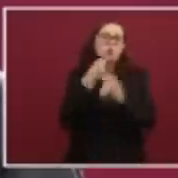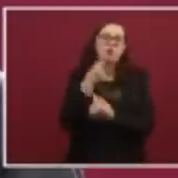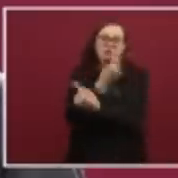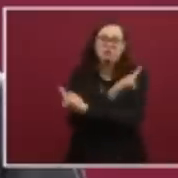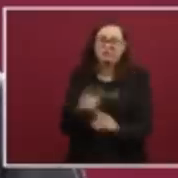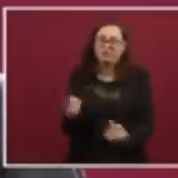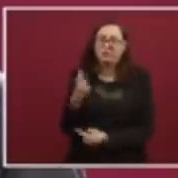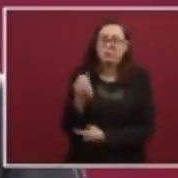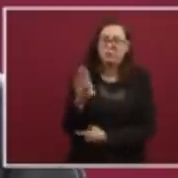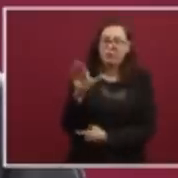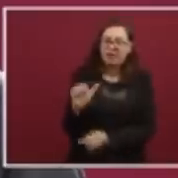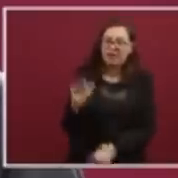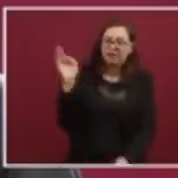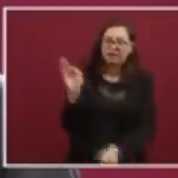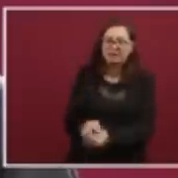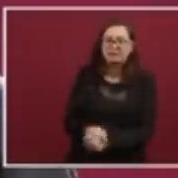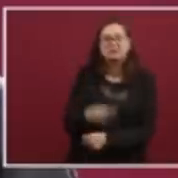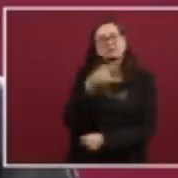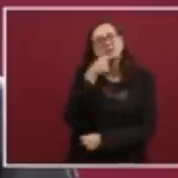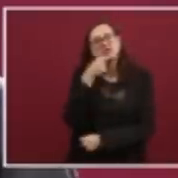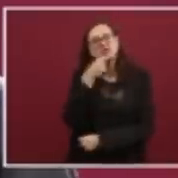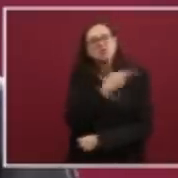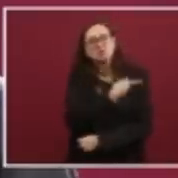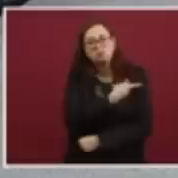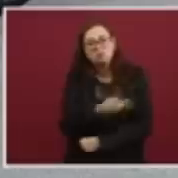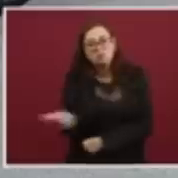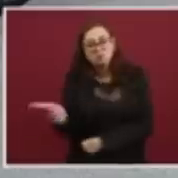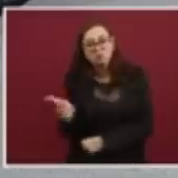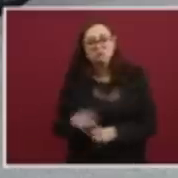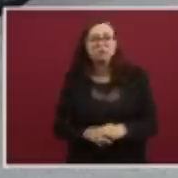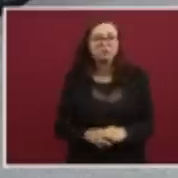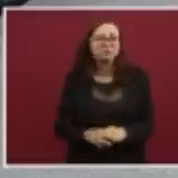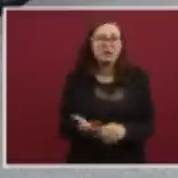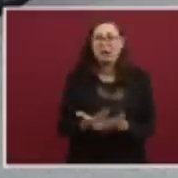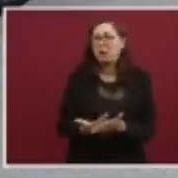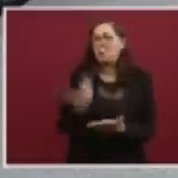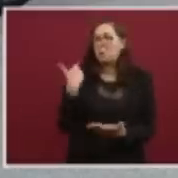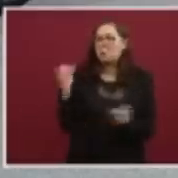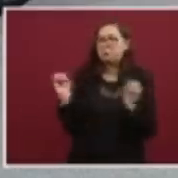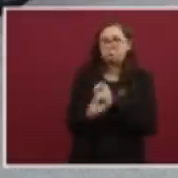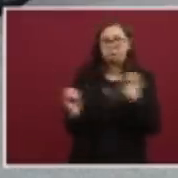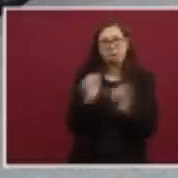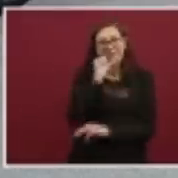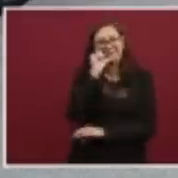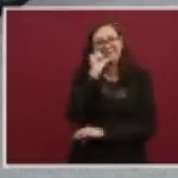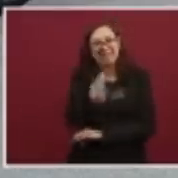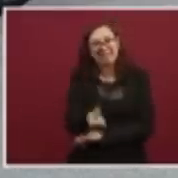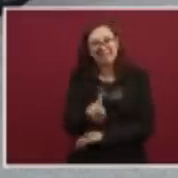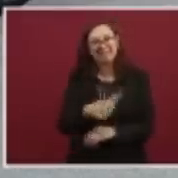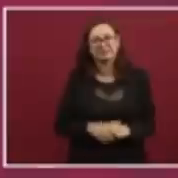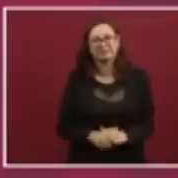las becas. Niños pobres, que no recibían nada.